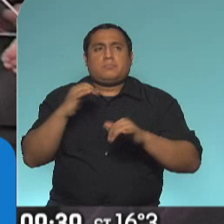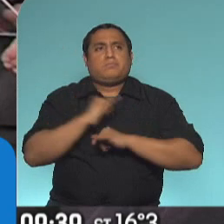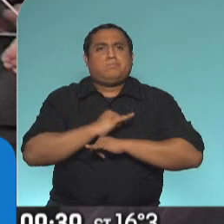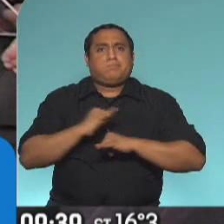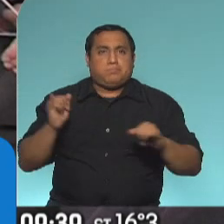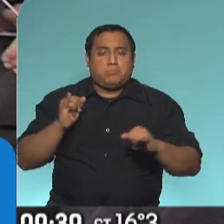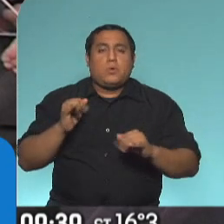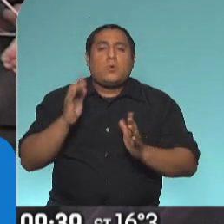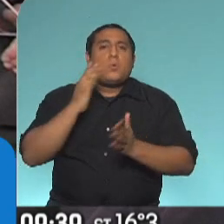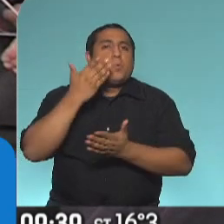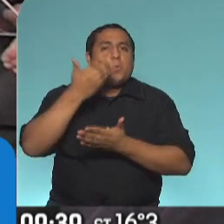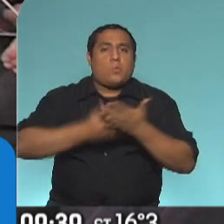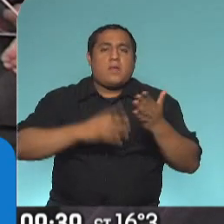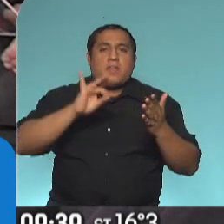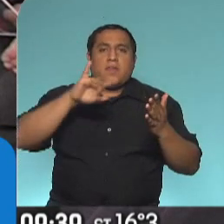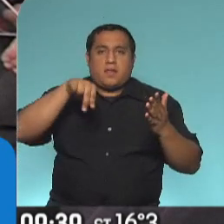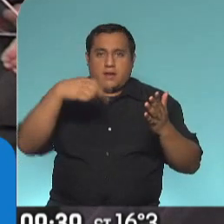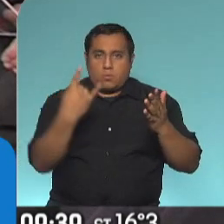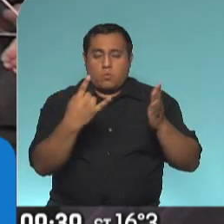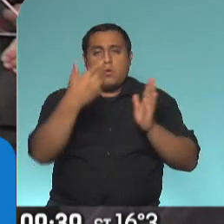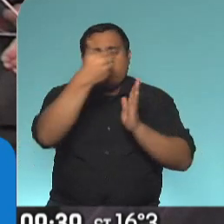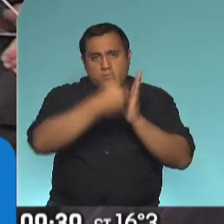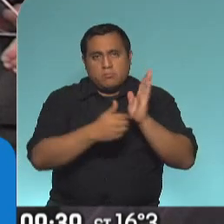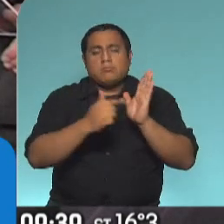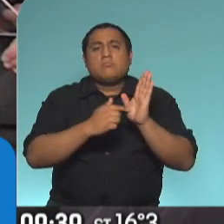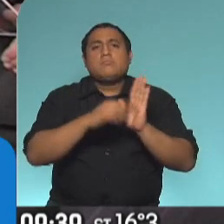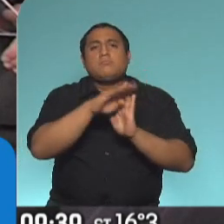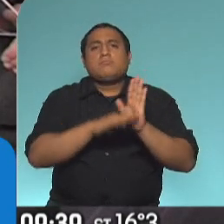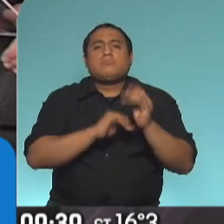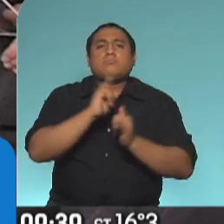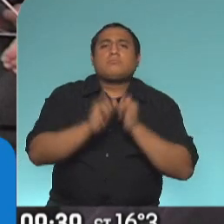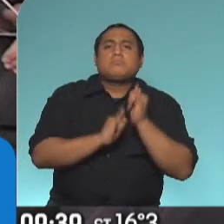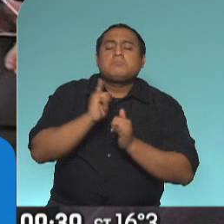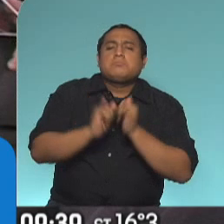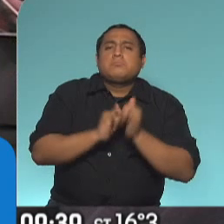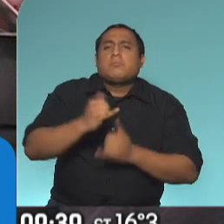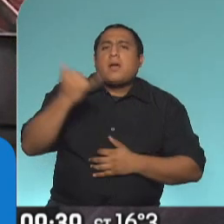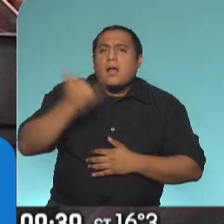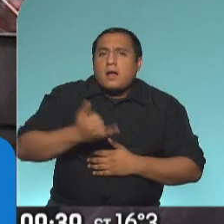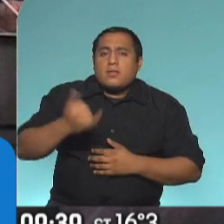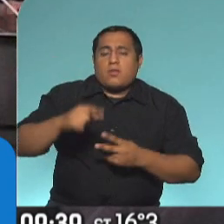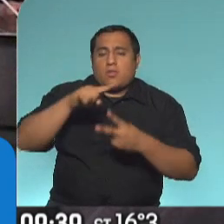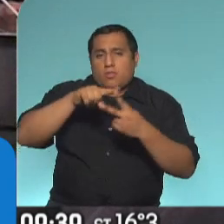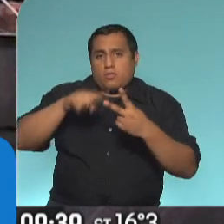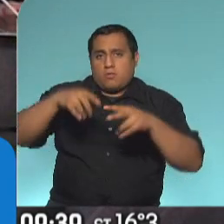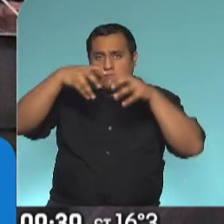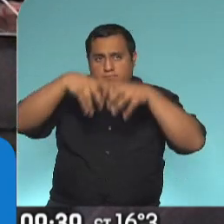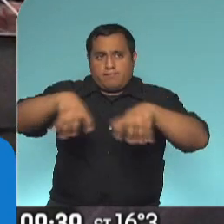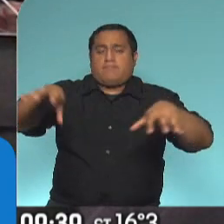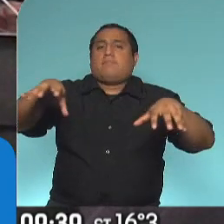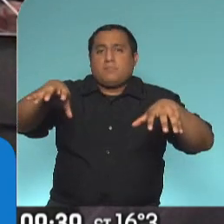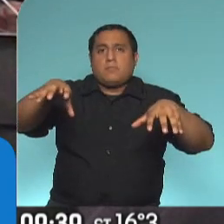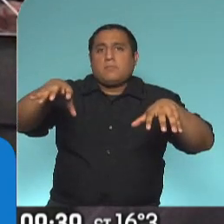un nuevo DNU que actualiza el marco normativo en el cual hay solo 2 aglomerados urbanos que